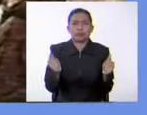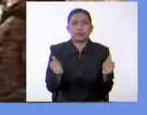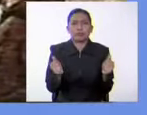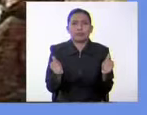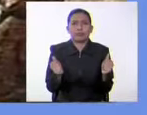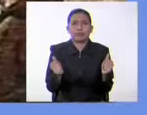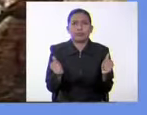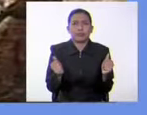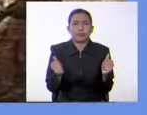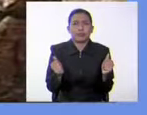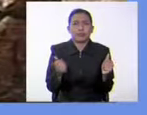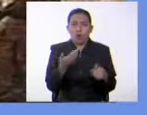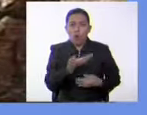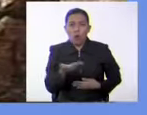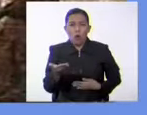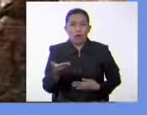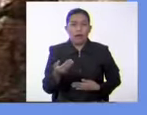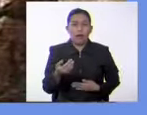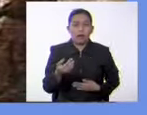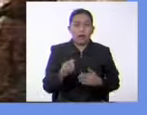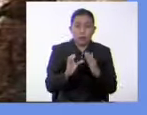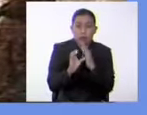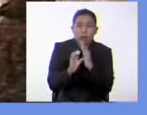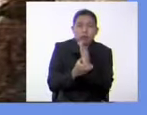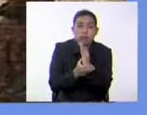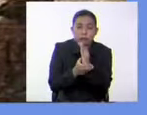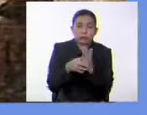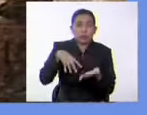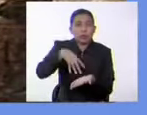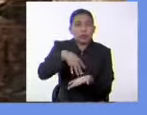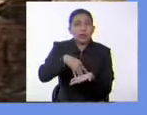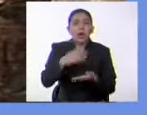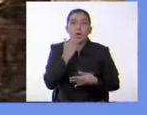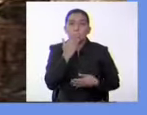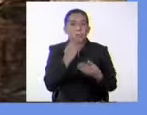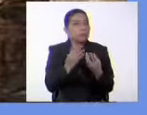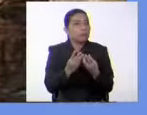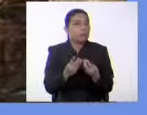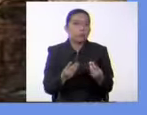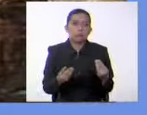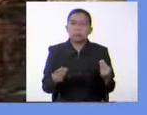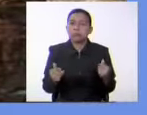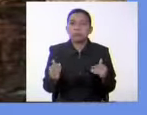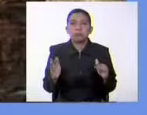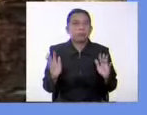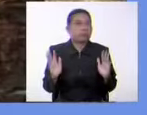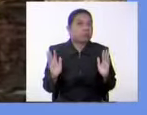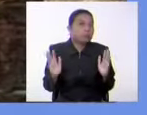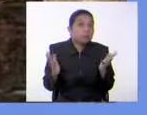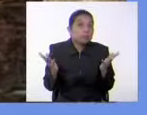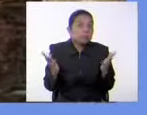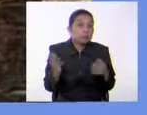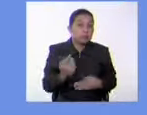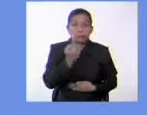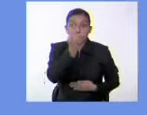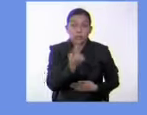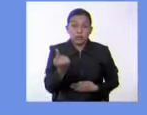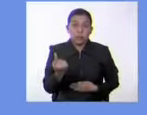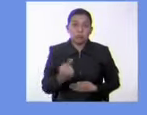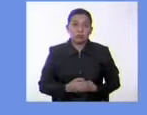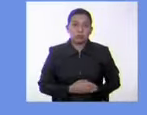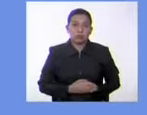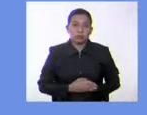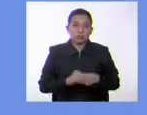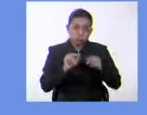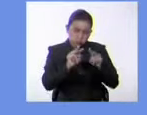de los registros, de la riqueza cultural de nuestros pueblos indígenas, y que hoy día, tú sabes, ¿verdad?, pues muchos arqueólogos y arqueólogas buscan,